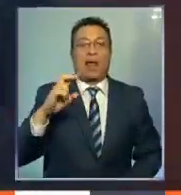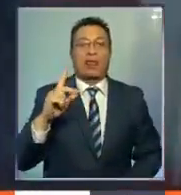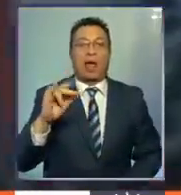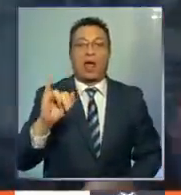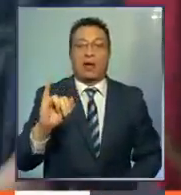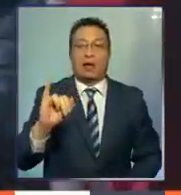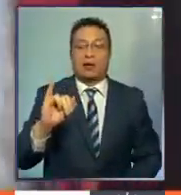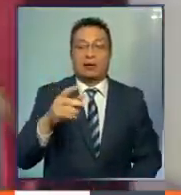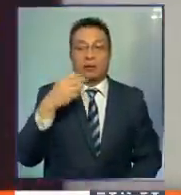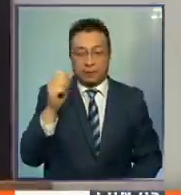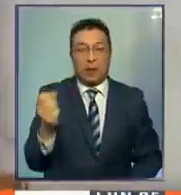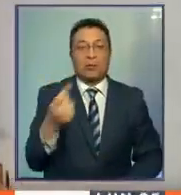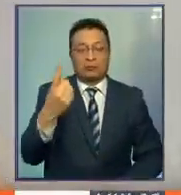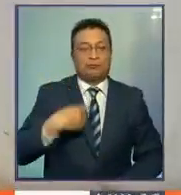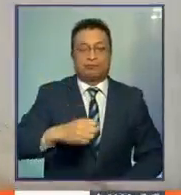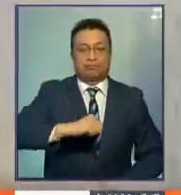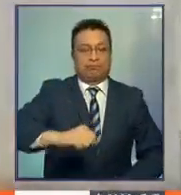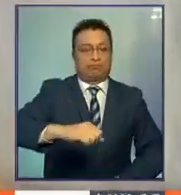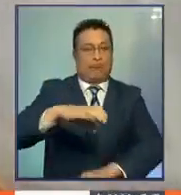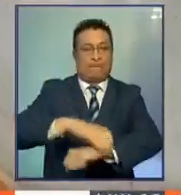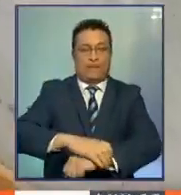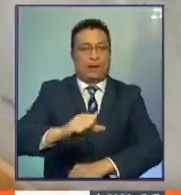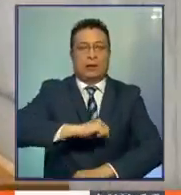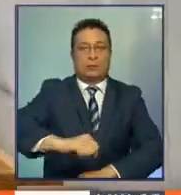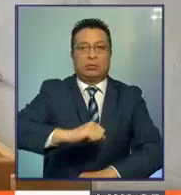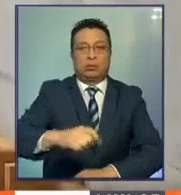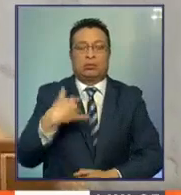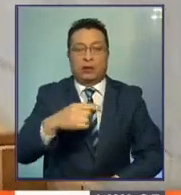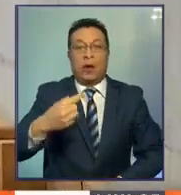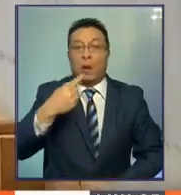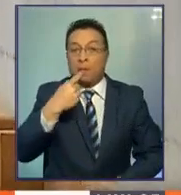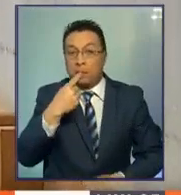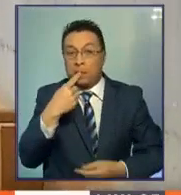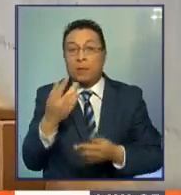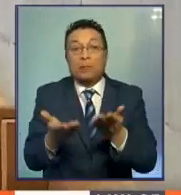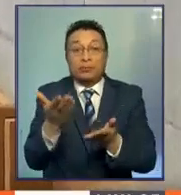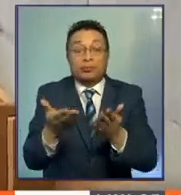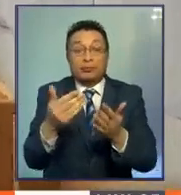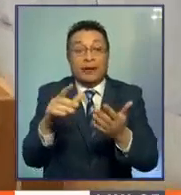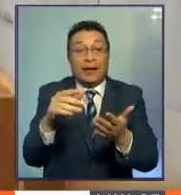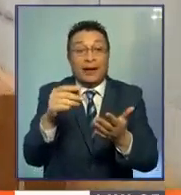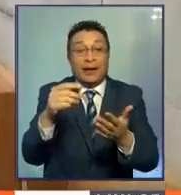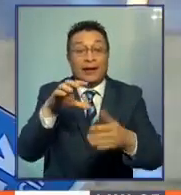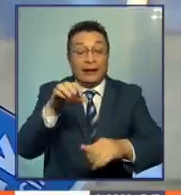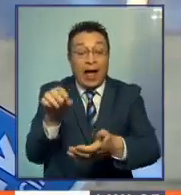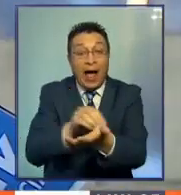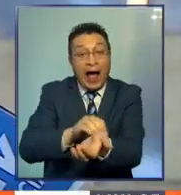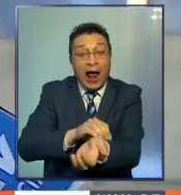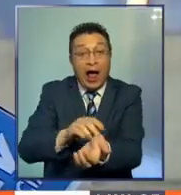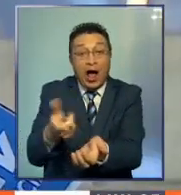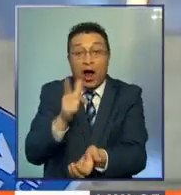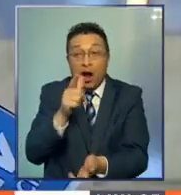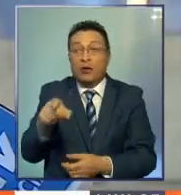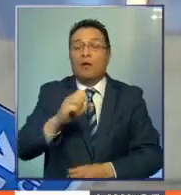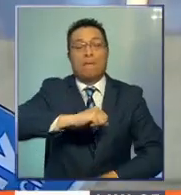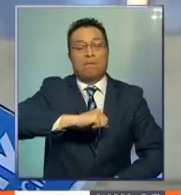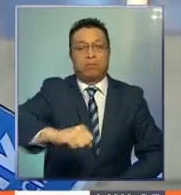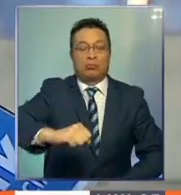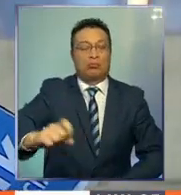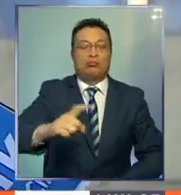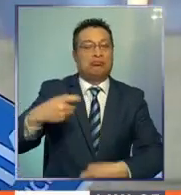primera instancia se resistió a la detención y se negó al alcotest. Fue formalizado por oponerse a la toma de